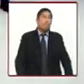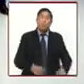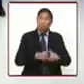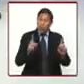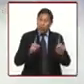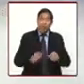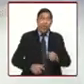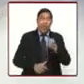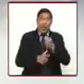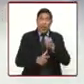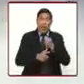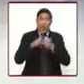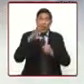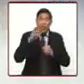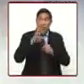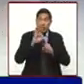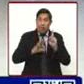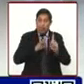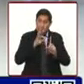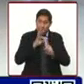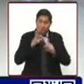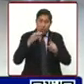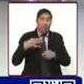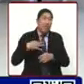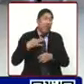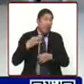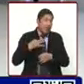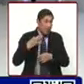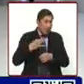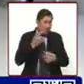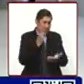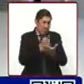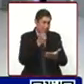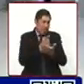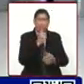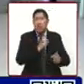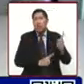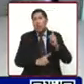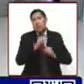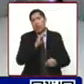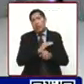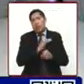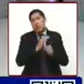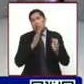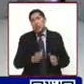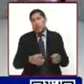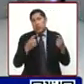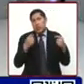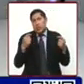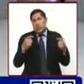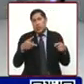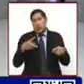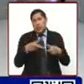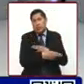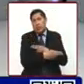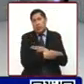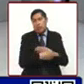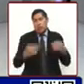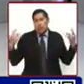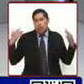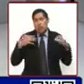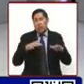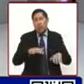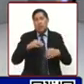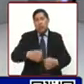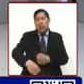Entre tanto, la dirigencia de las seis federaciones del trópico acusa a algunos ministros de Estado de pretender interrumpir el Congreso